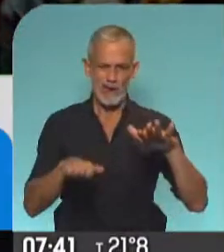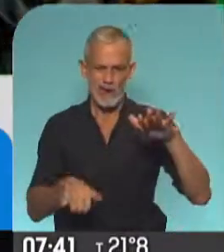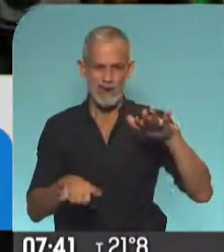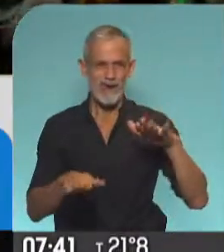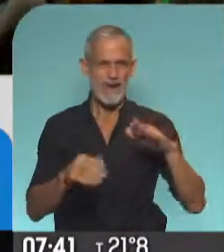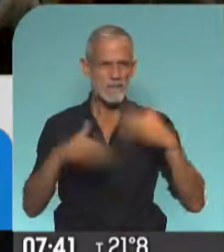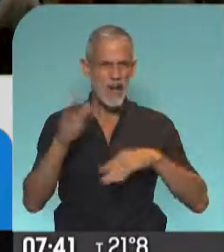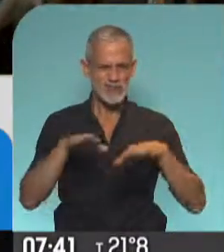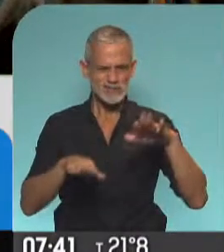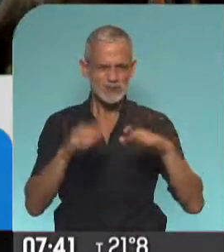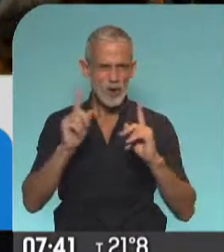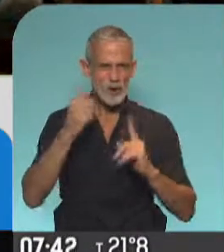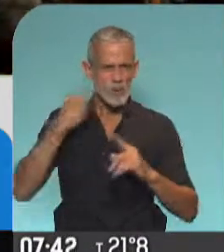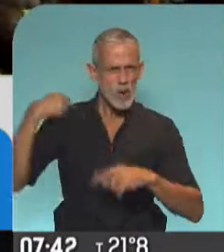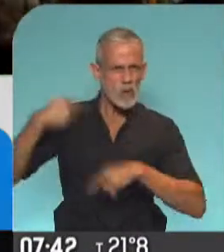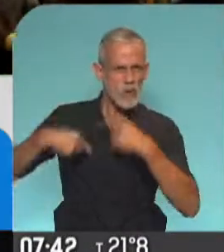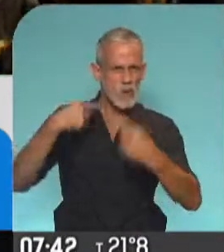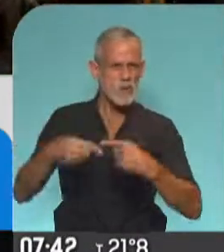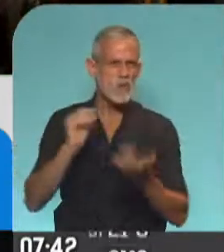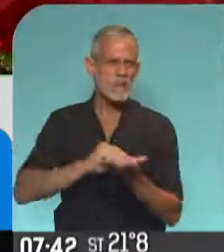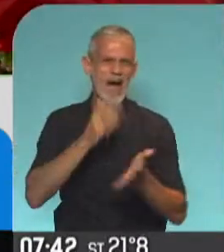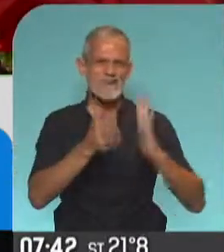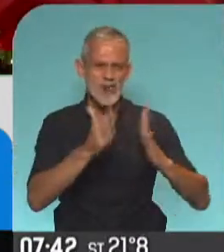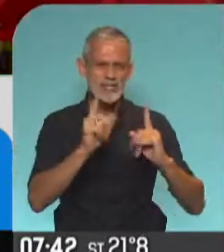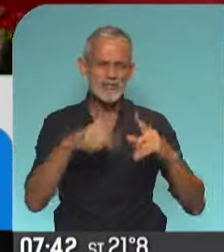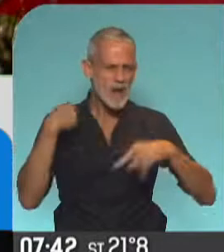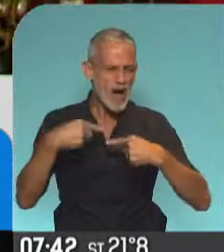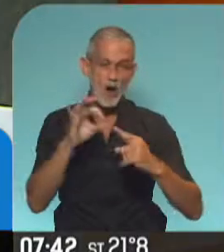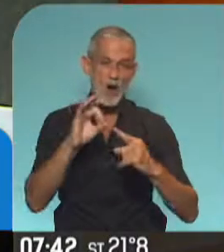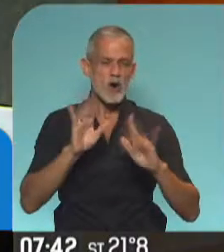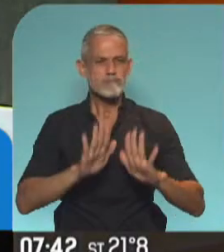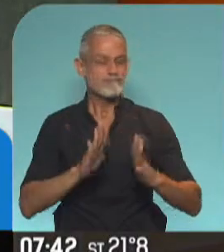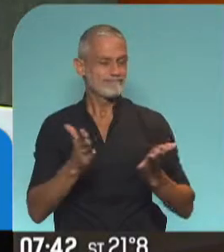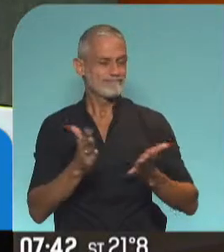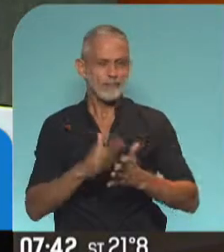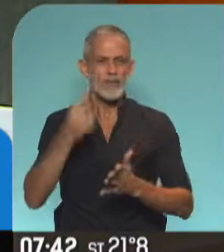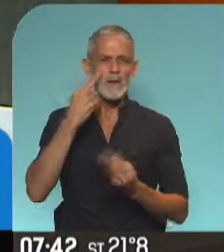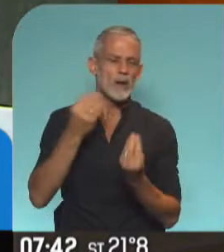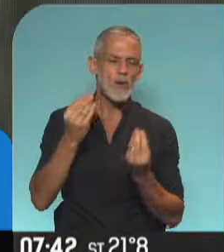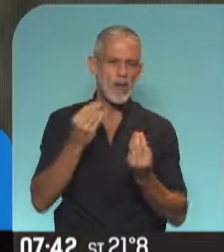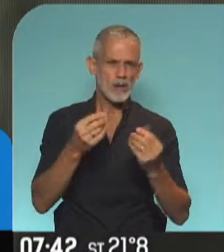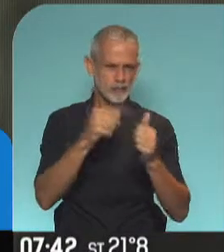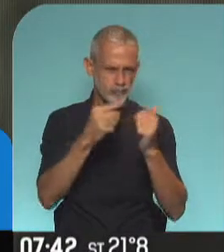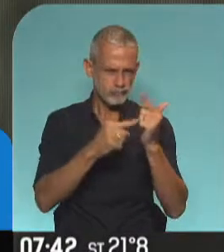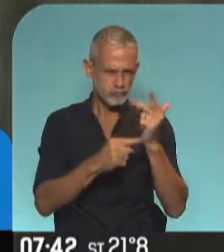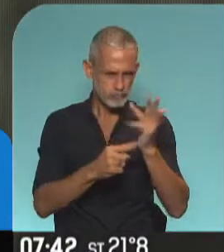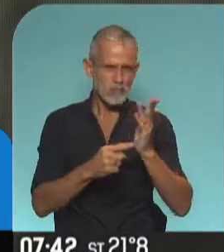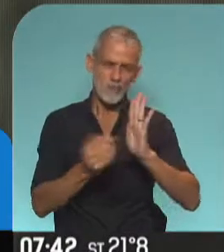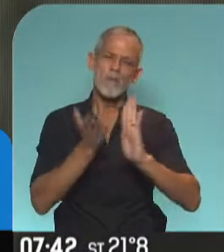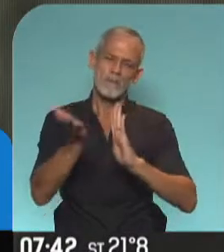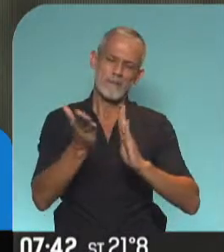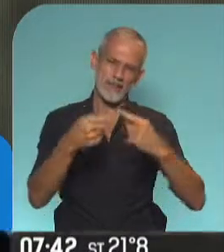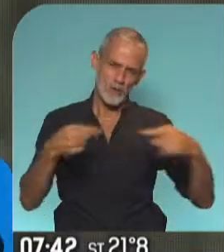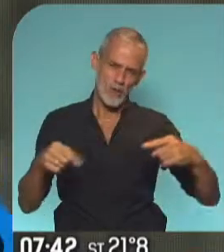siga reproduciendo los estereotipos de violencia. Pero vamos a ver, Silvi, si te parece, cuáles son las demandas principales, porque hay